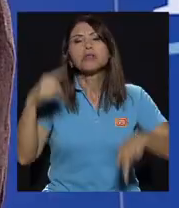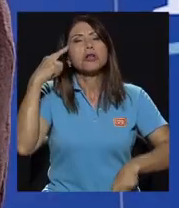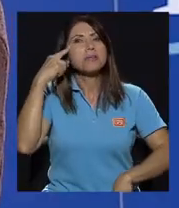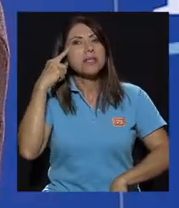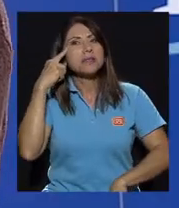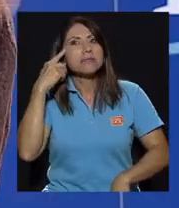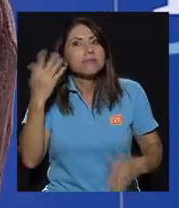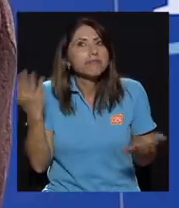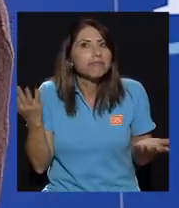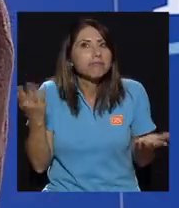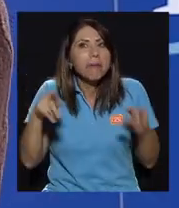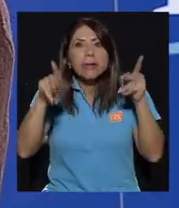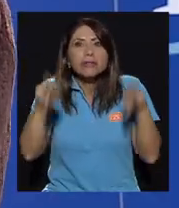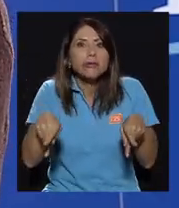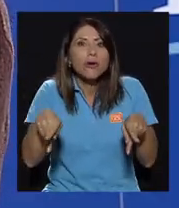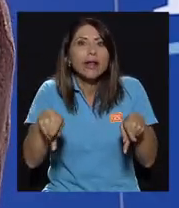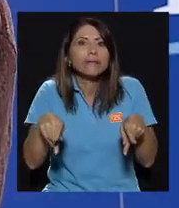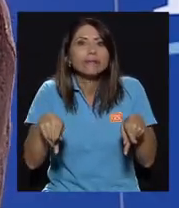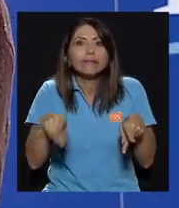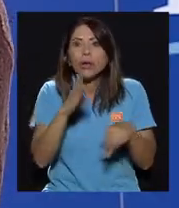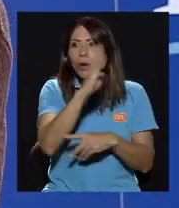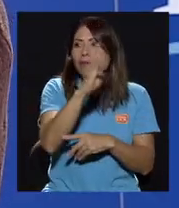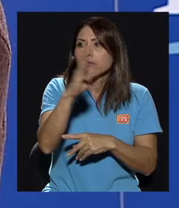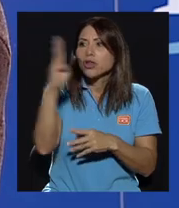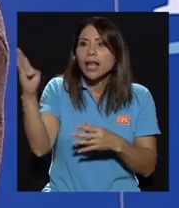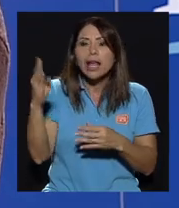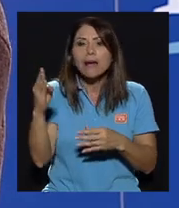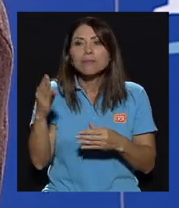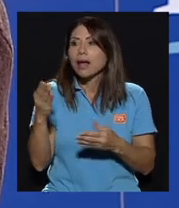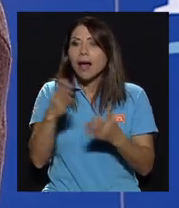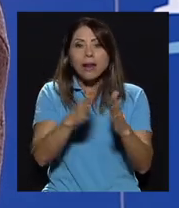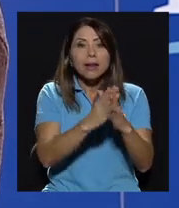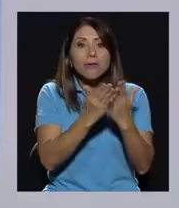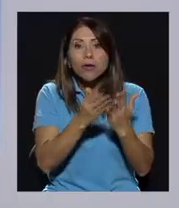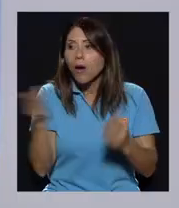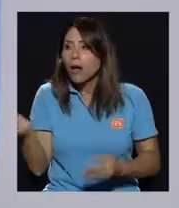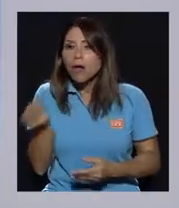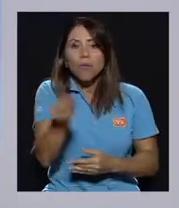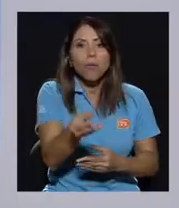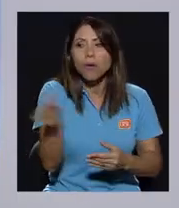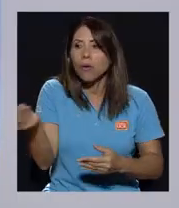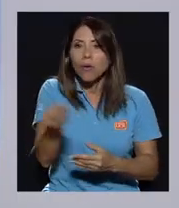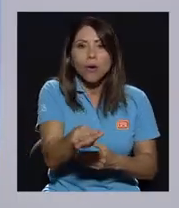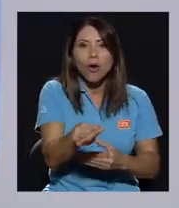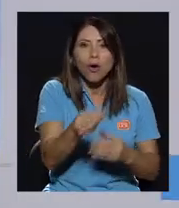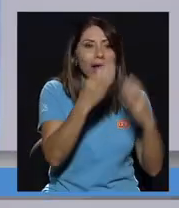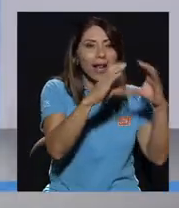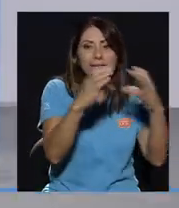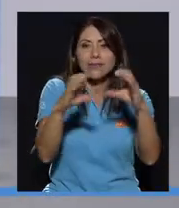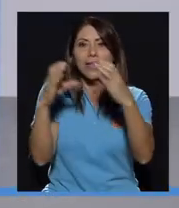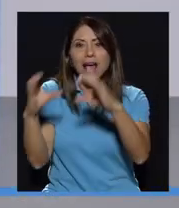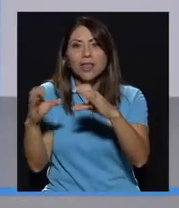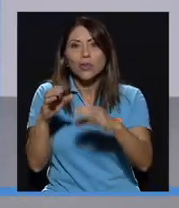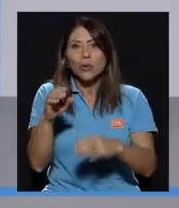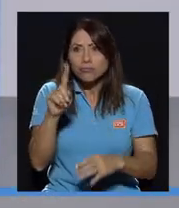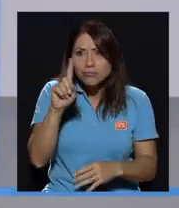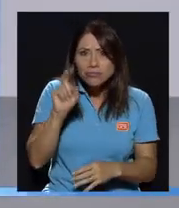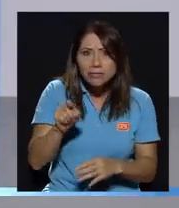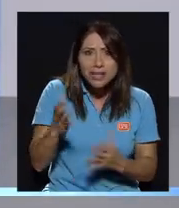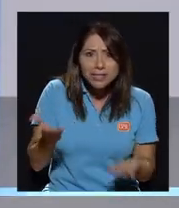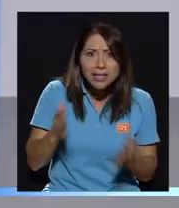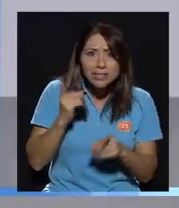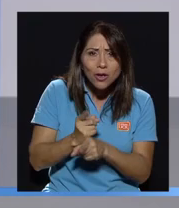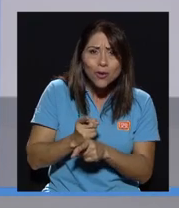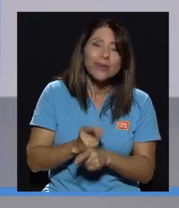bueno si el que termina en una biblioteca entregando y clasificando libros es eso no por supuesto en que no digamos